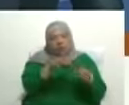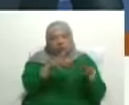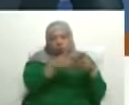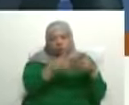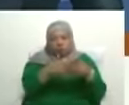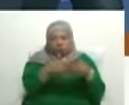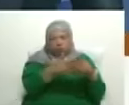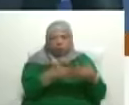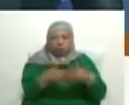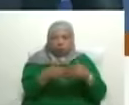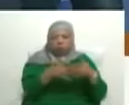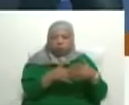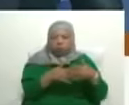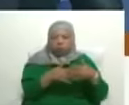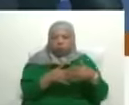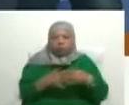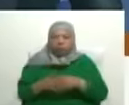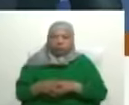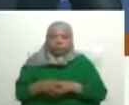porque,